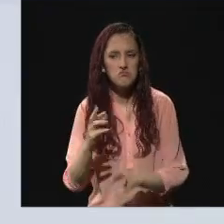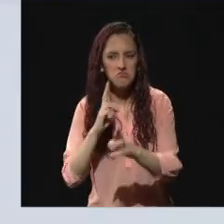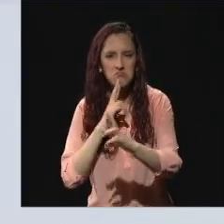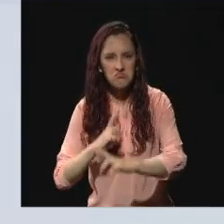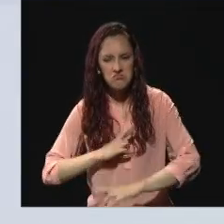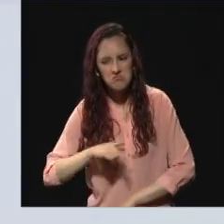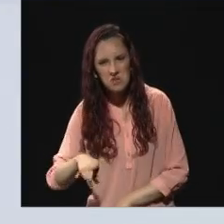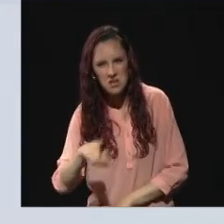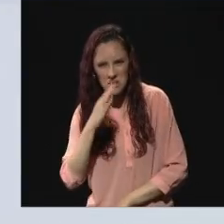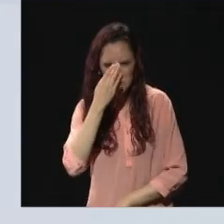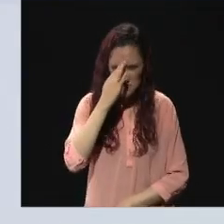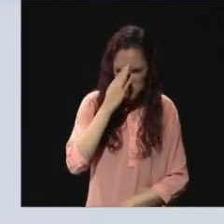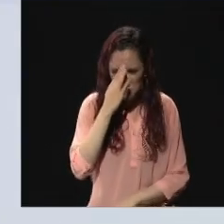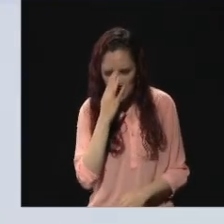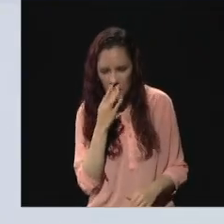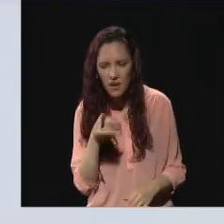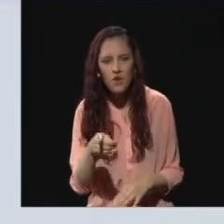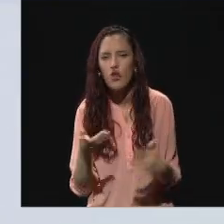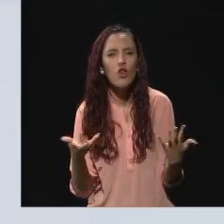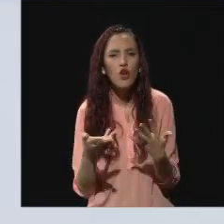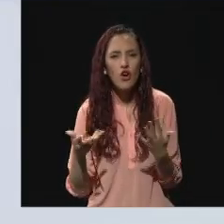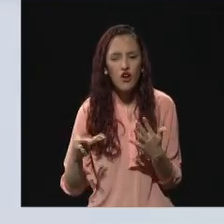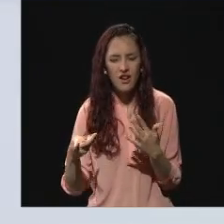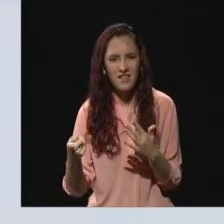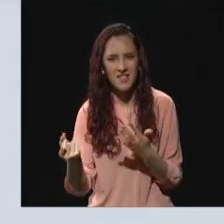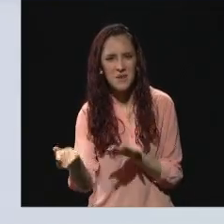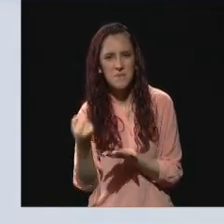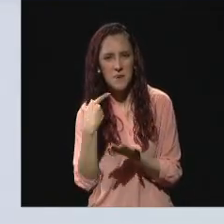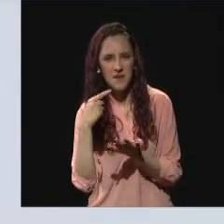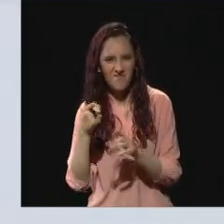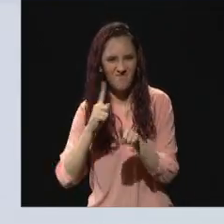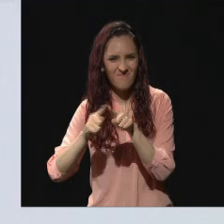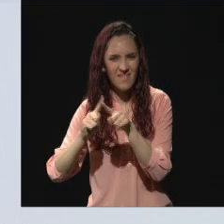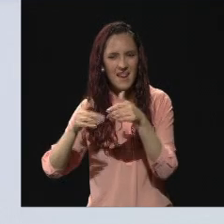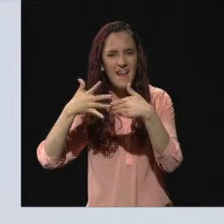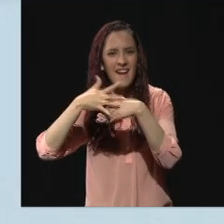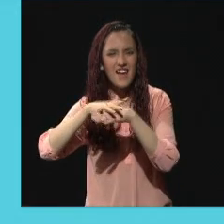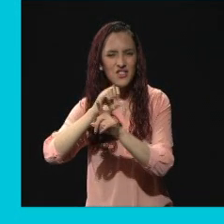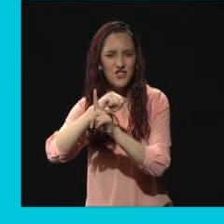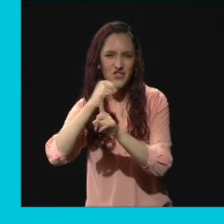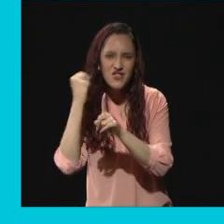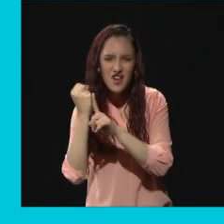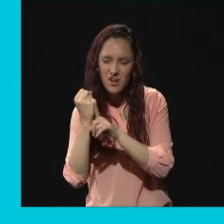inquietudes recibidas a través de nuestras redes sociales